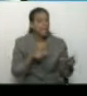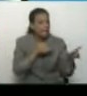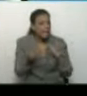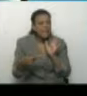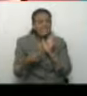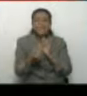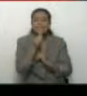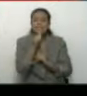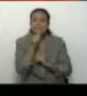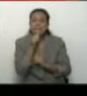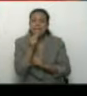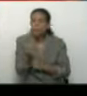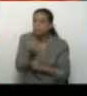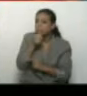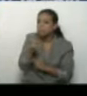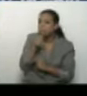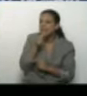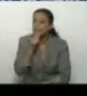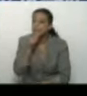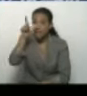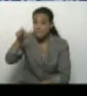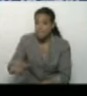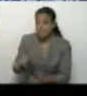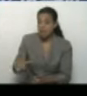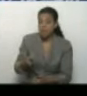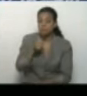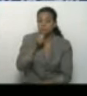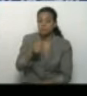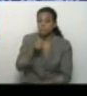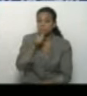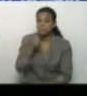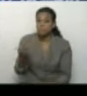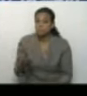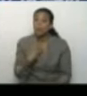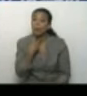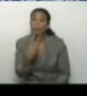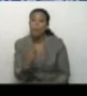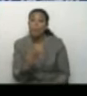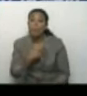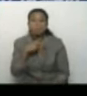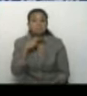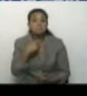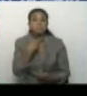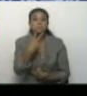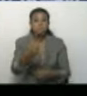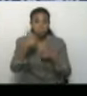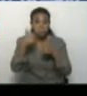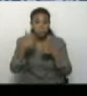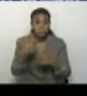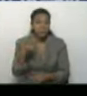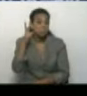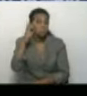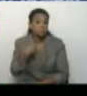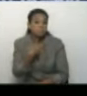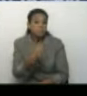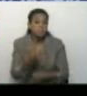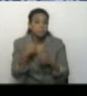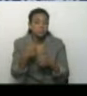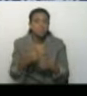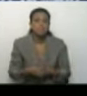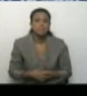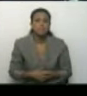es el narrador de la demostración? Ah, ¿tiene, bueno, tiene voz el locutor, Sebastián? Un placer. ¿Ah? Gracias. Bueno, Sebastián, toma la